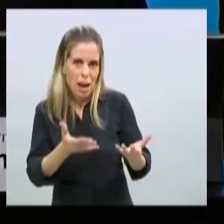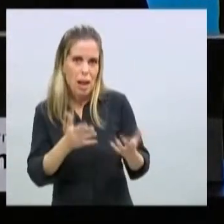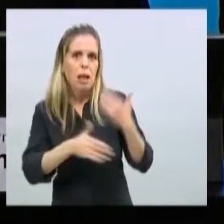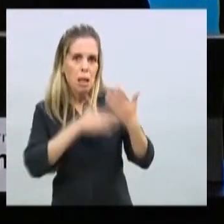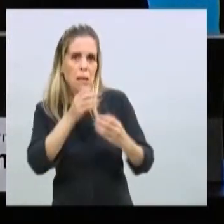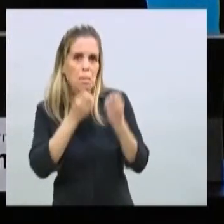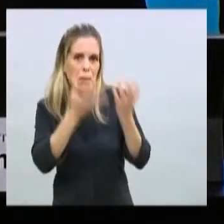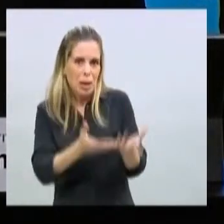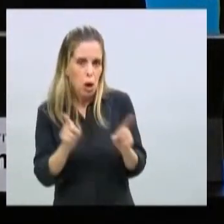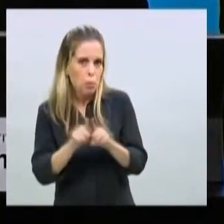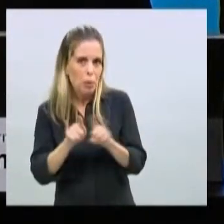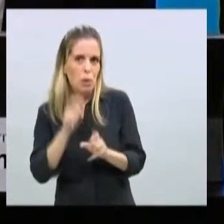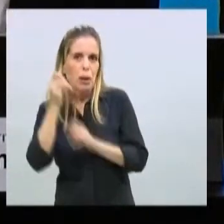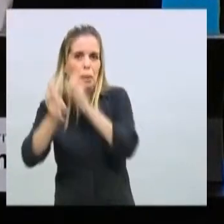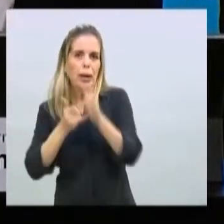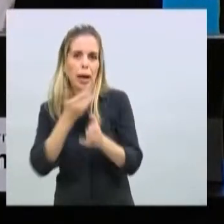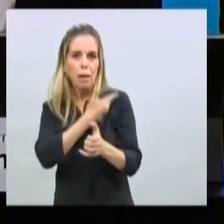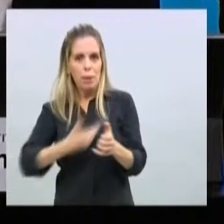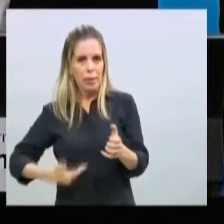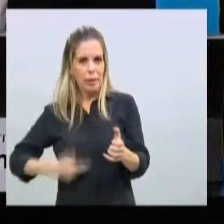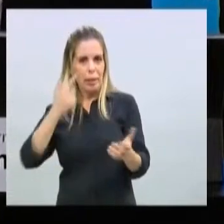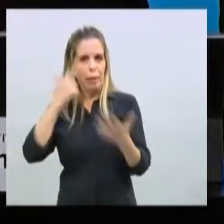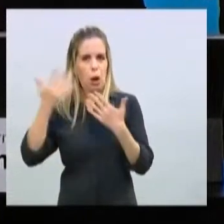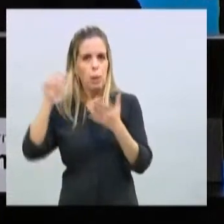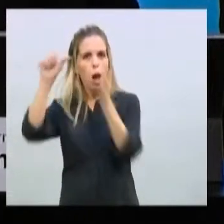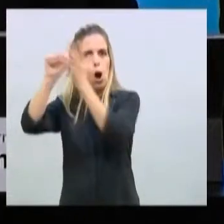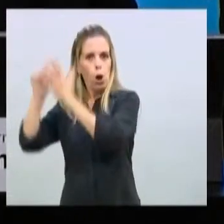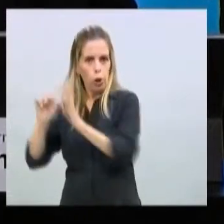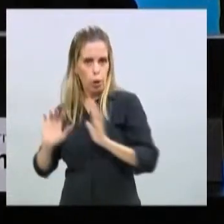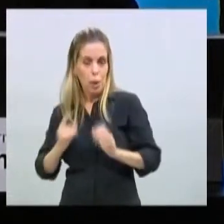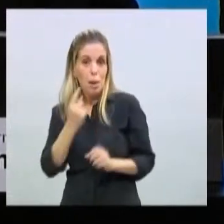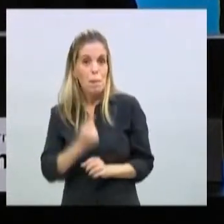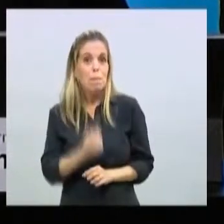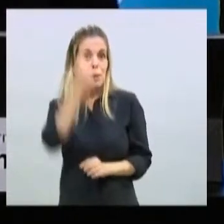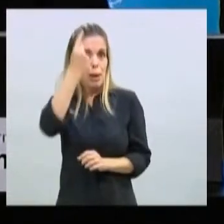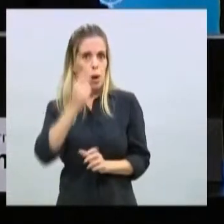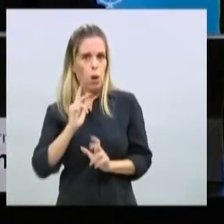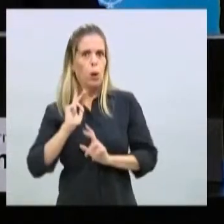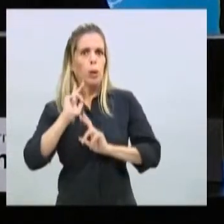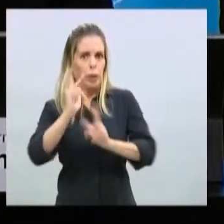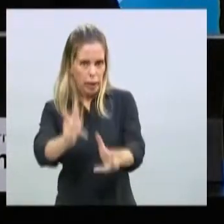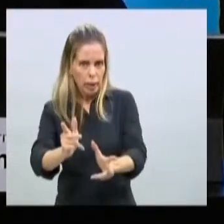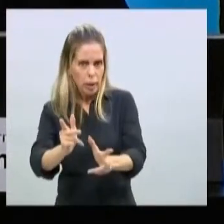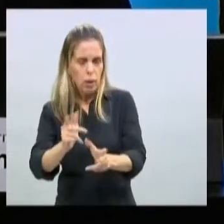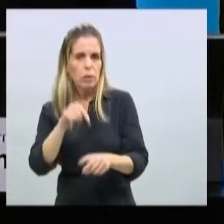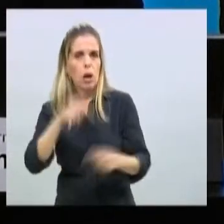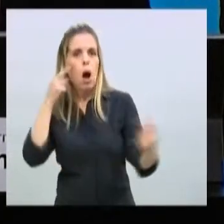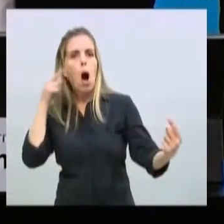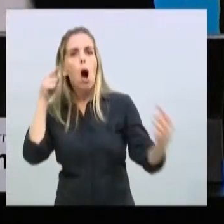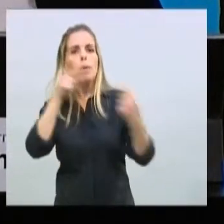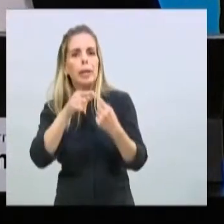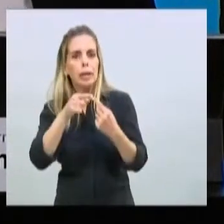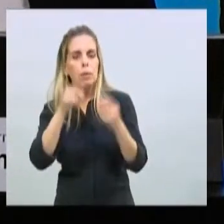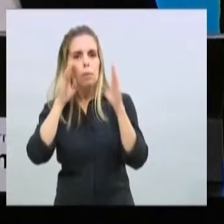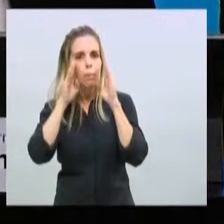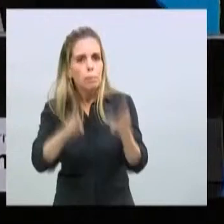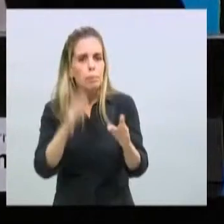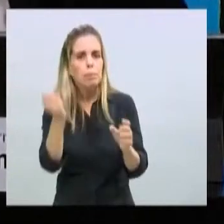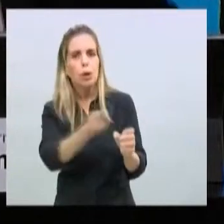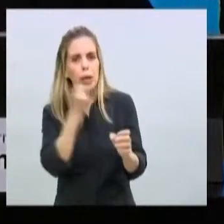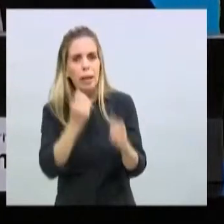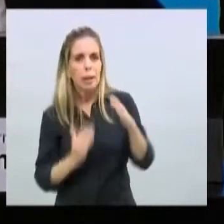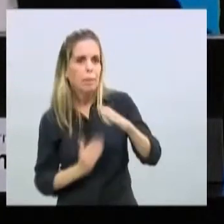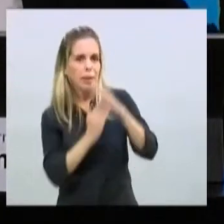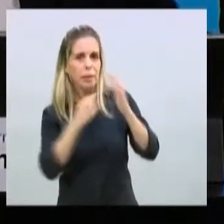que hacía el presidente con los otros países. Lo primero que quiero ratificar es que nuestro objetivo es la salud y la vida de la gente, sin